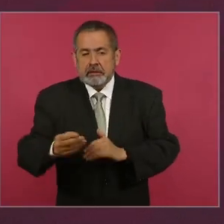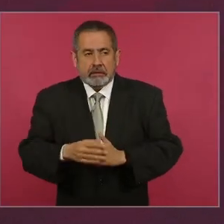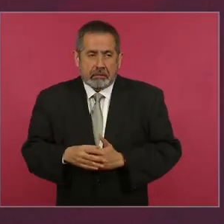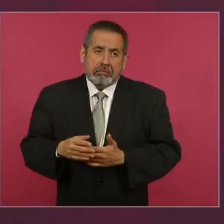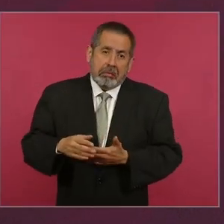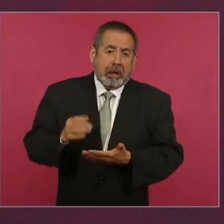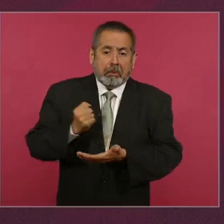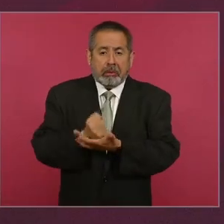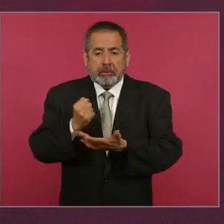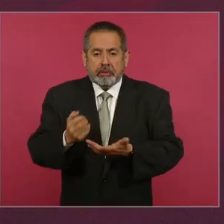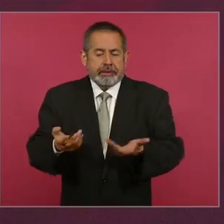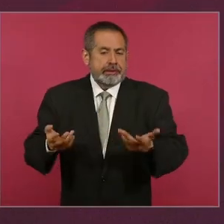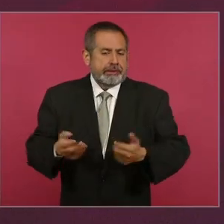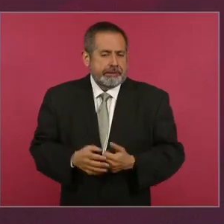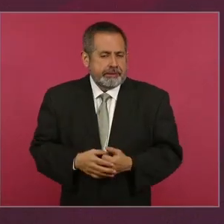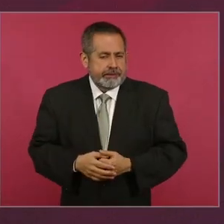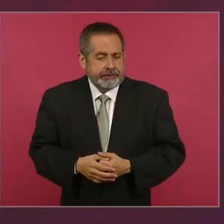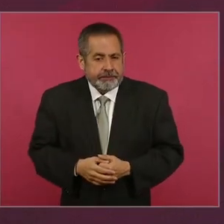¿Cómo era